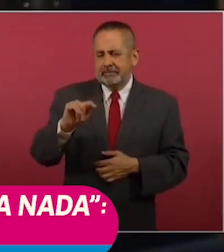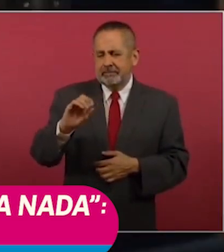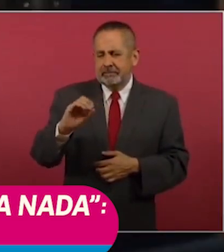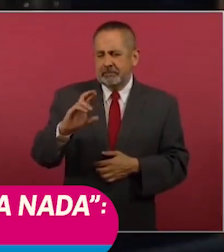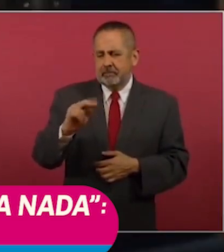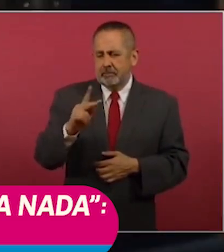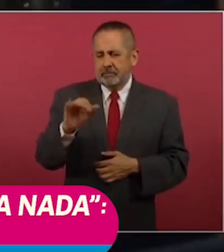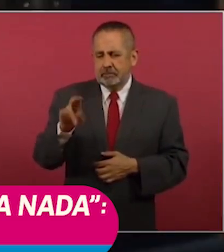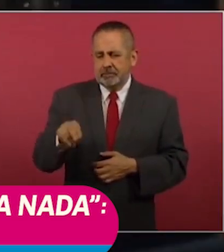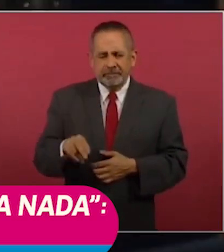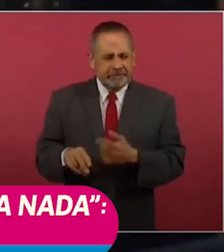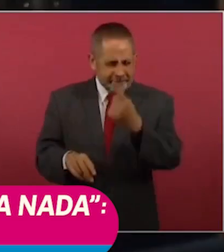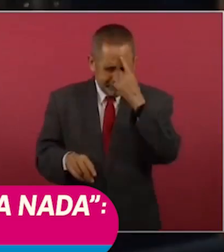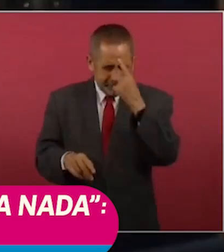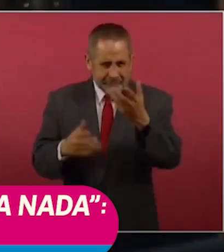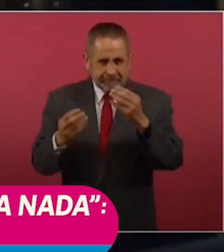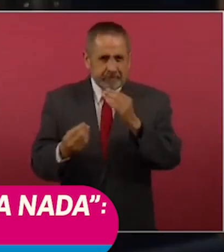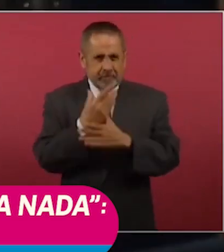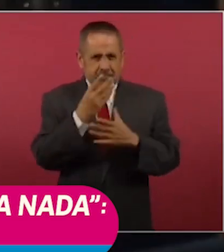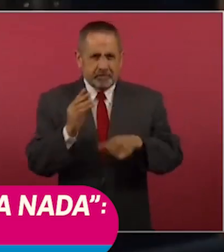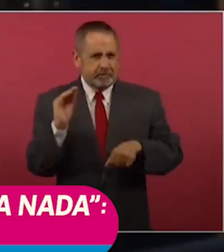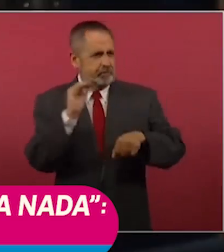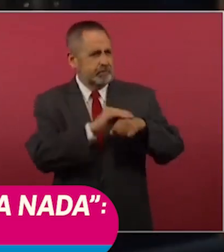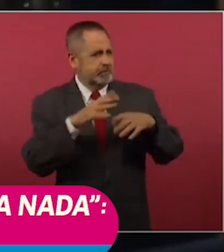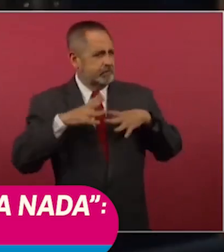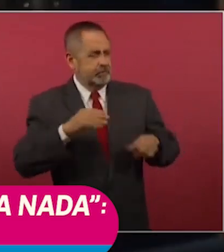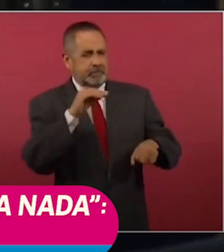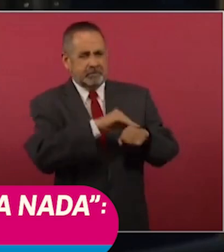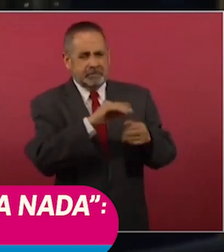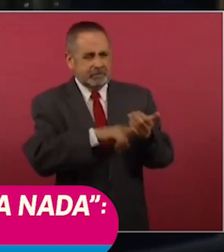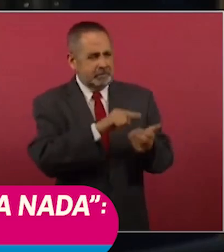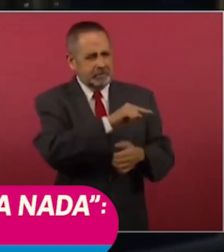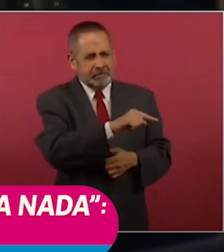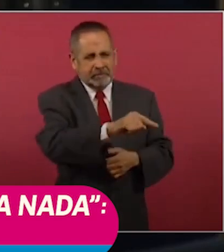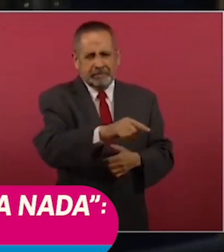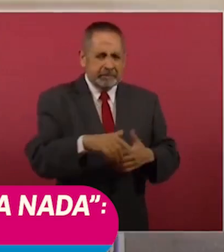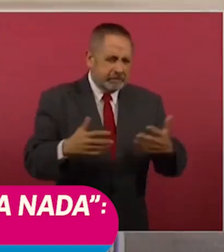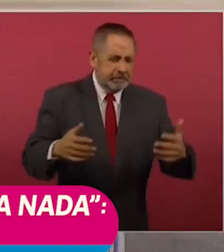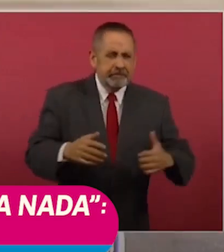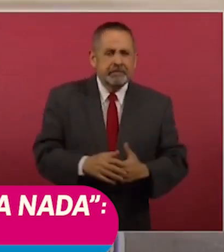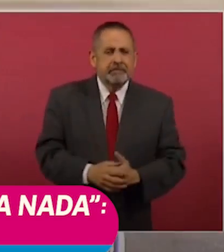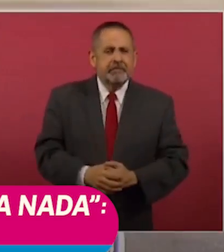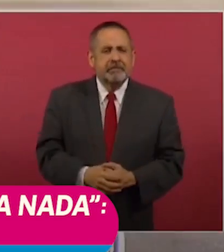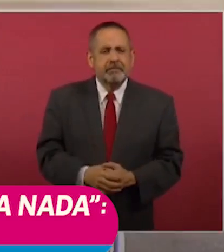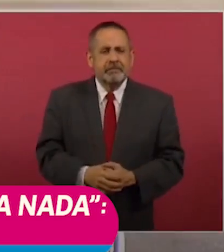Imagínense que crearon todos esos organismos y Salinas